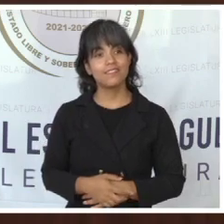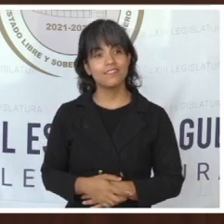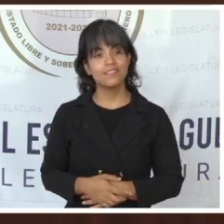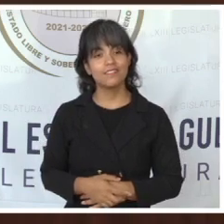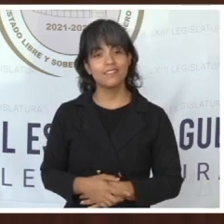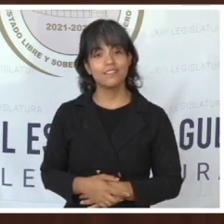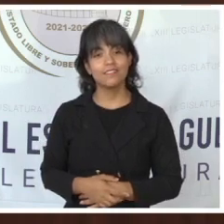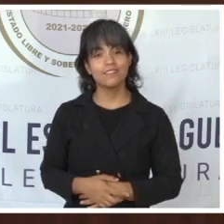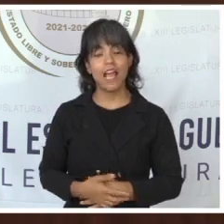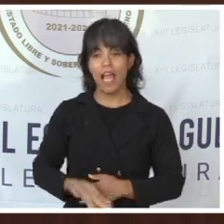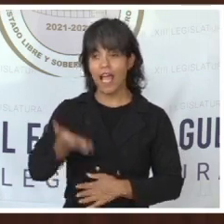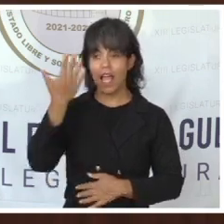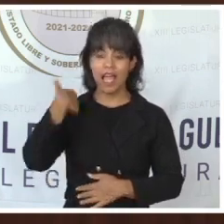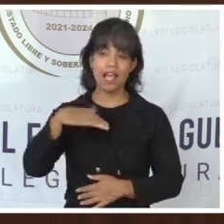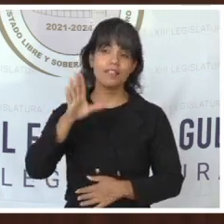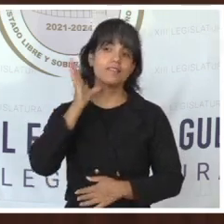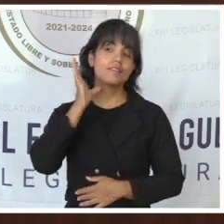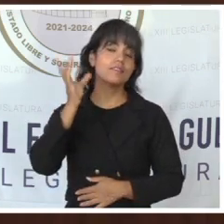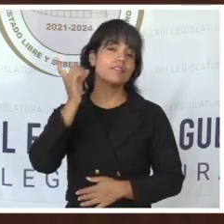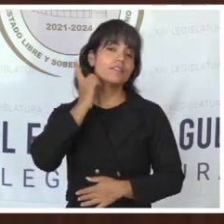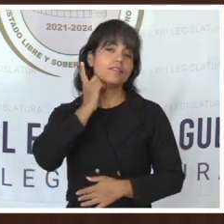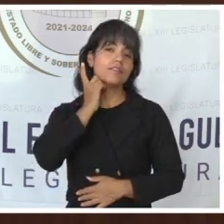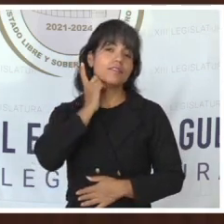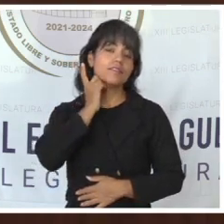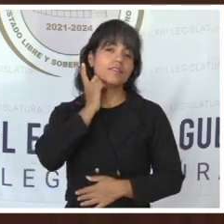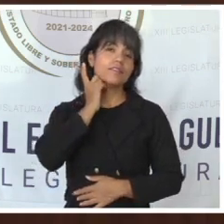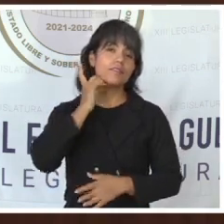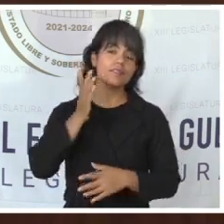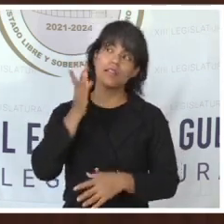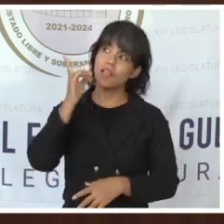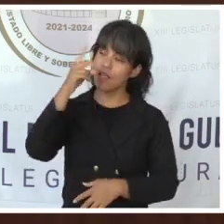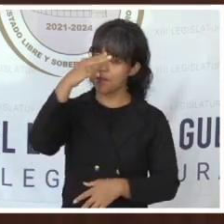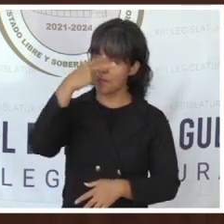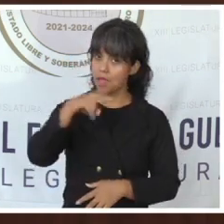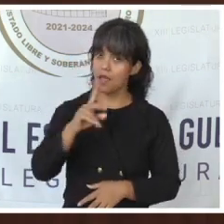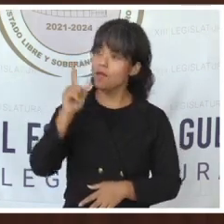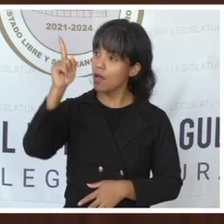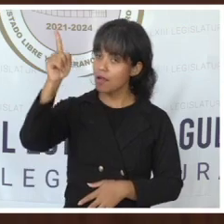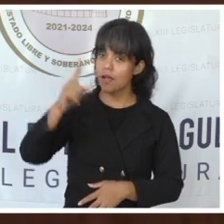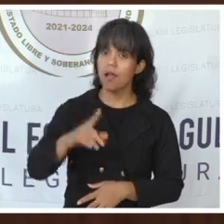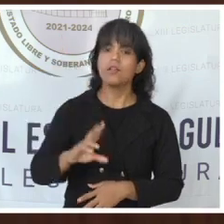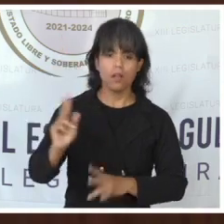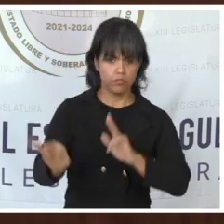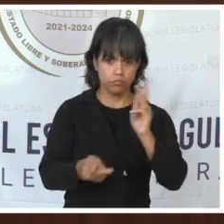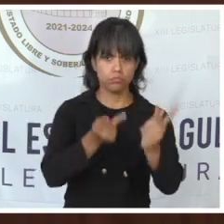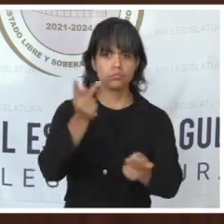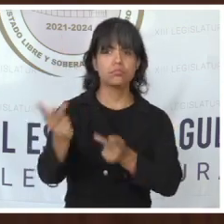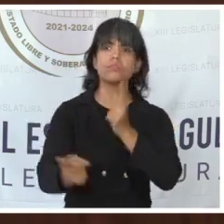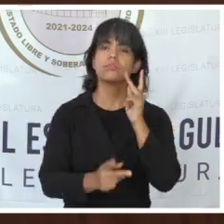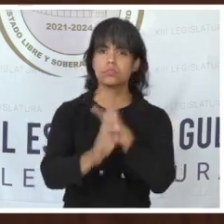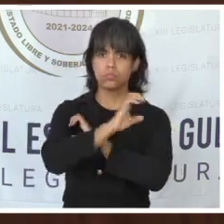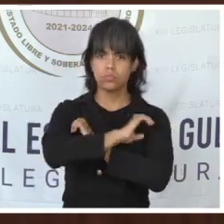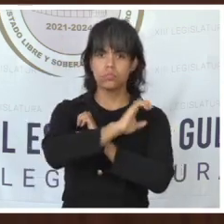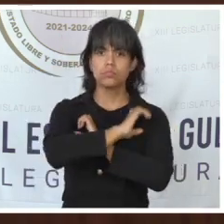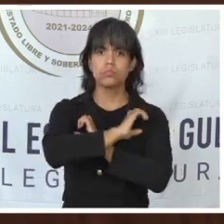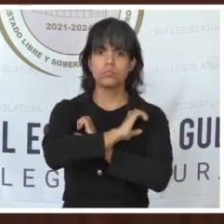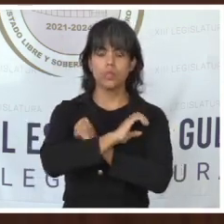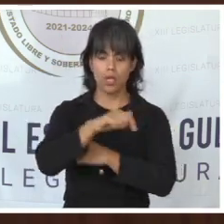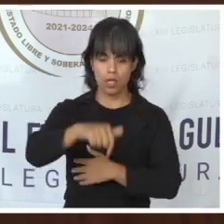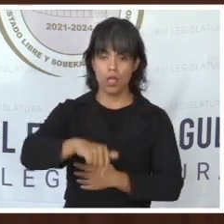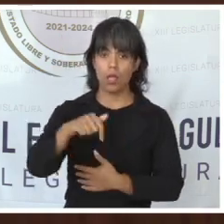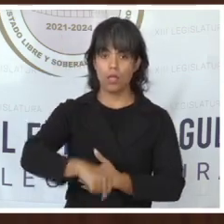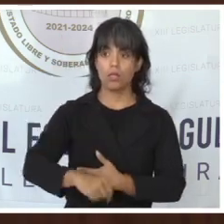el Congreso de la Unión está citando, va a hacer una consulta en materia educativa en el estado de Guerrero.